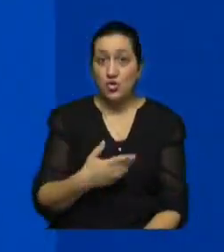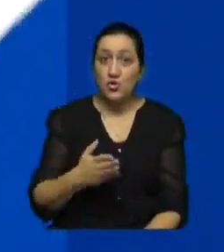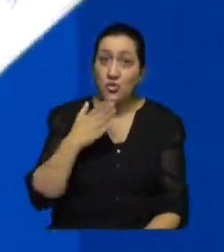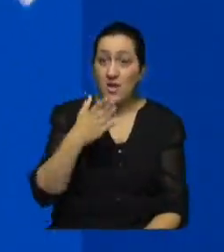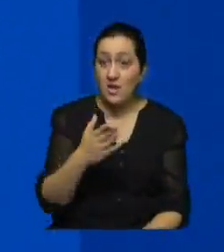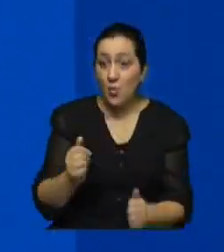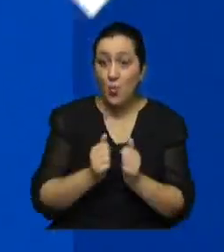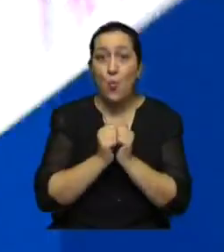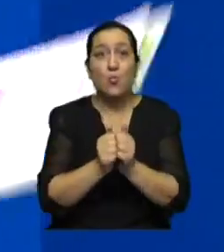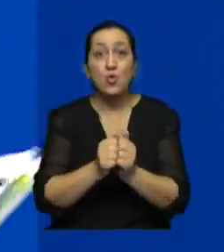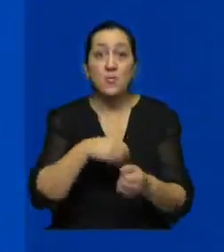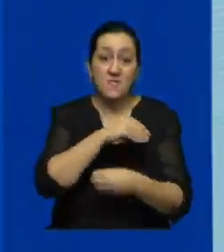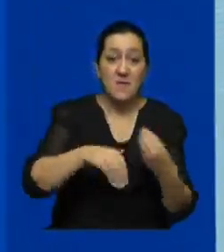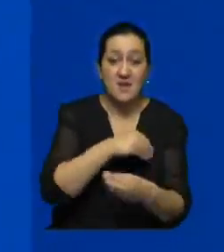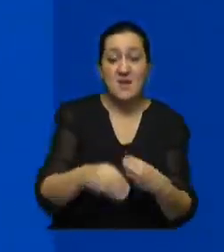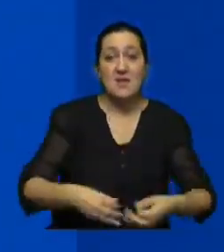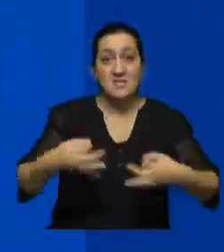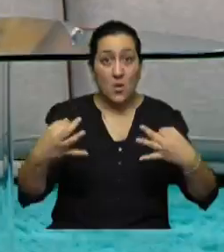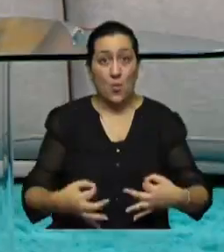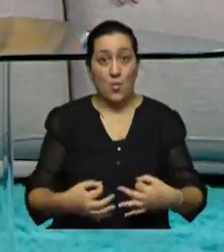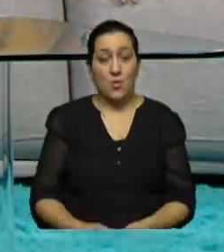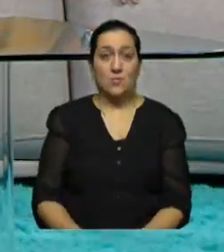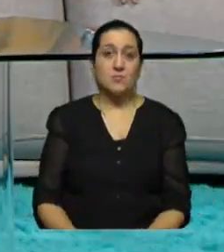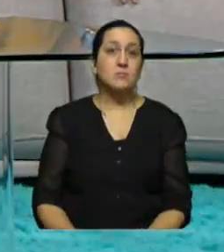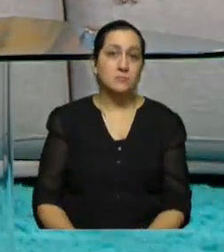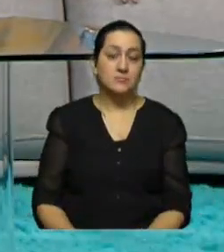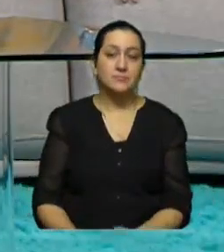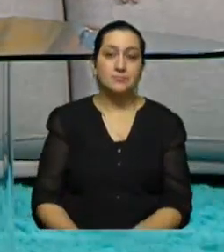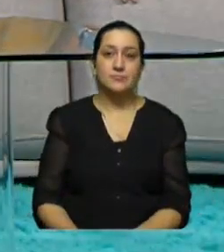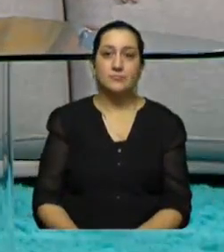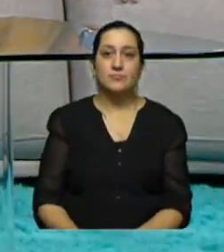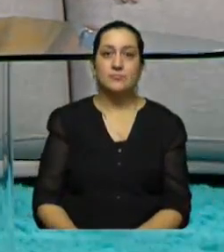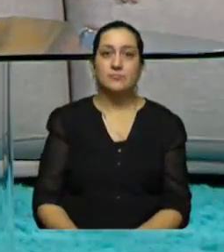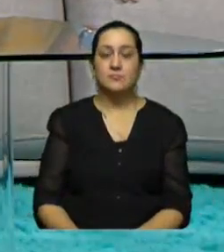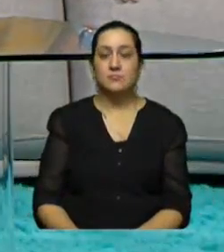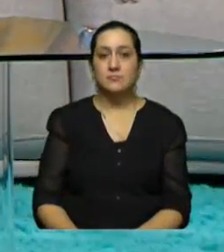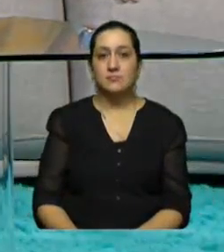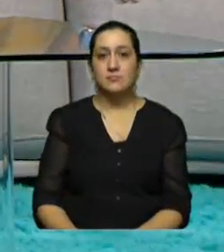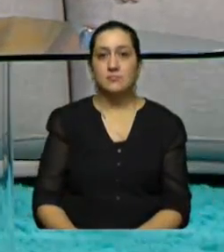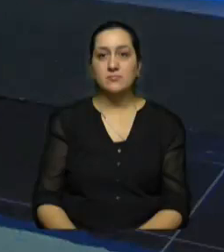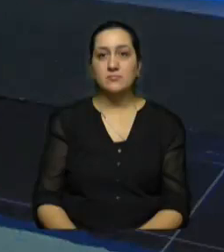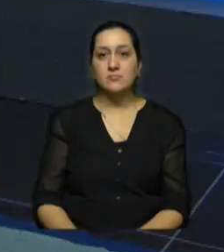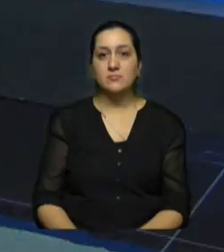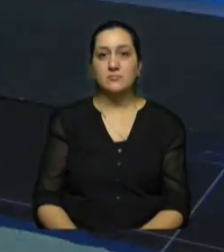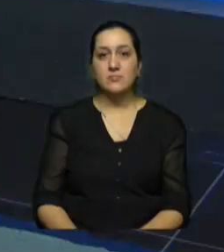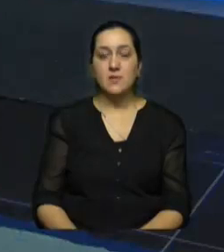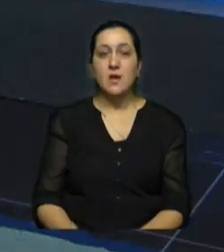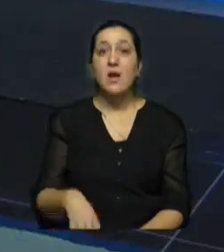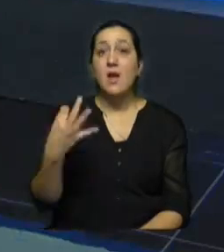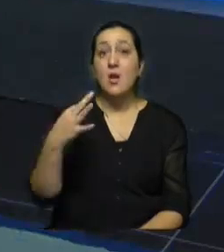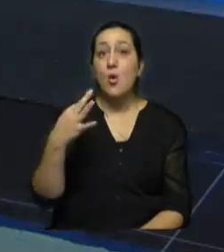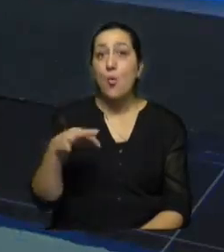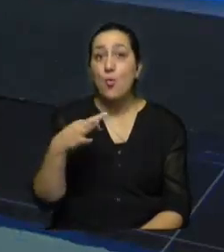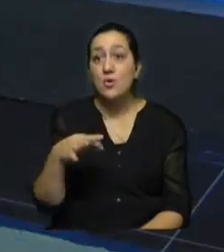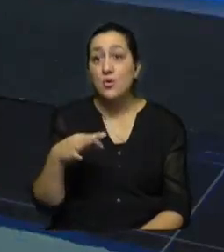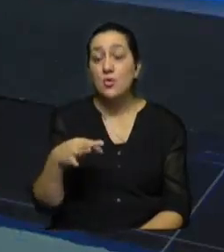con mi familia y seguro. Con mi mate y mi termo. Preciosa lectura, me encantó. Es que es así, sí. Es así. La única medida que se